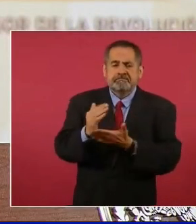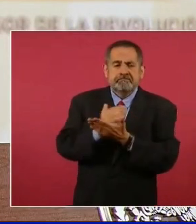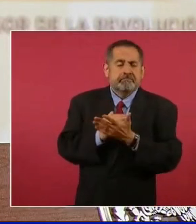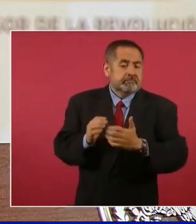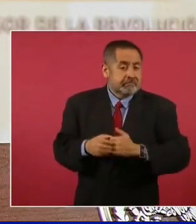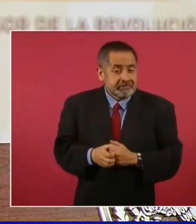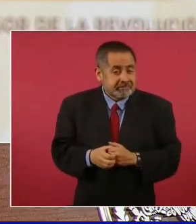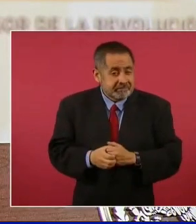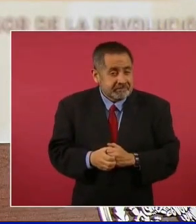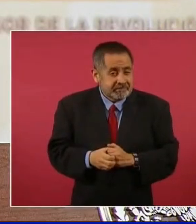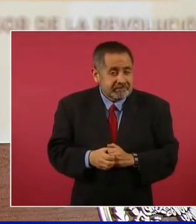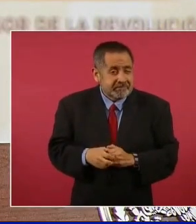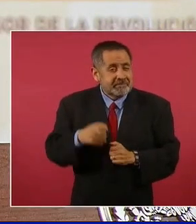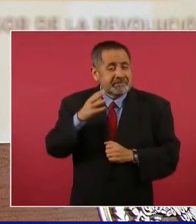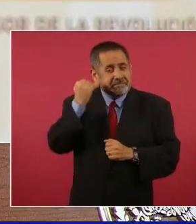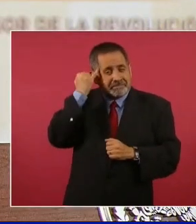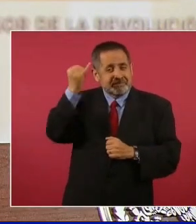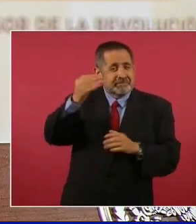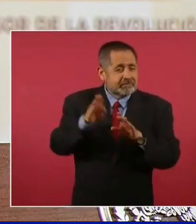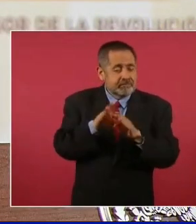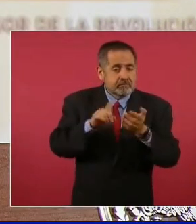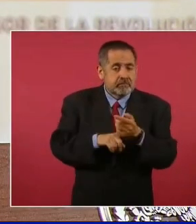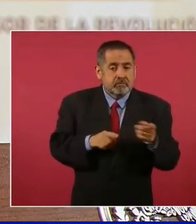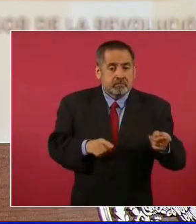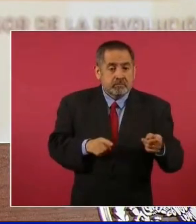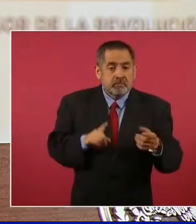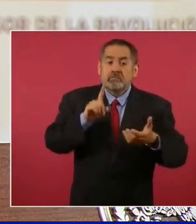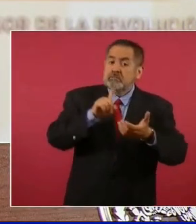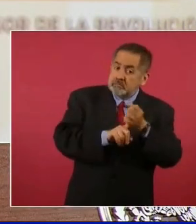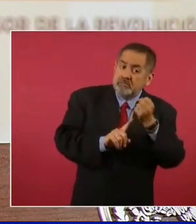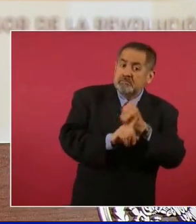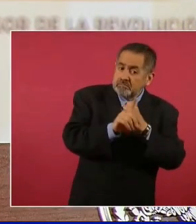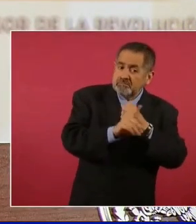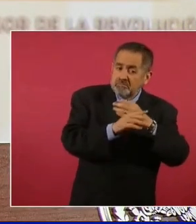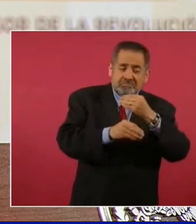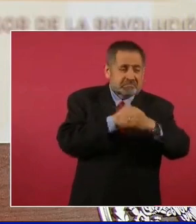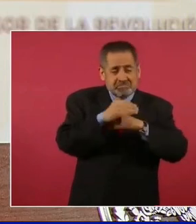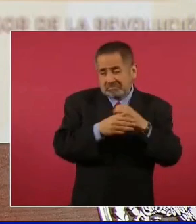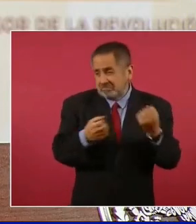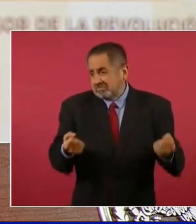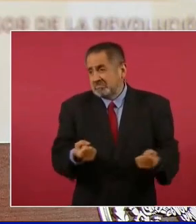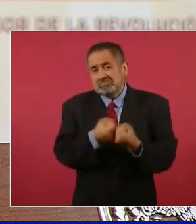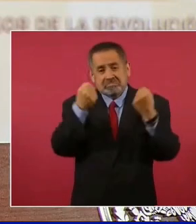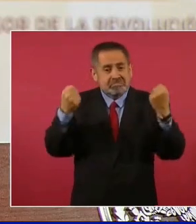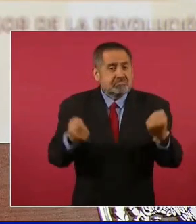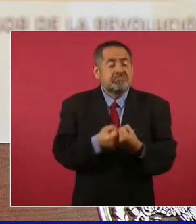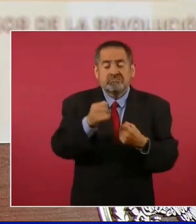¿Cómo estaría el asunto? Que sí hubo confrontación,